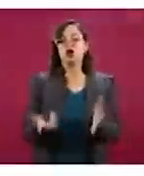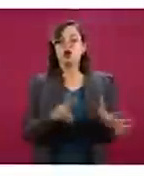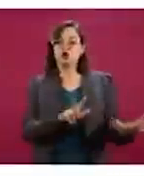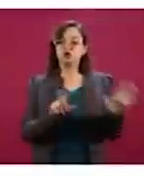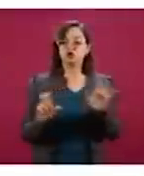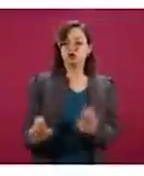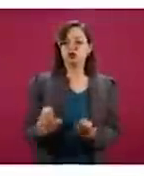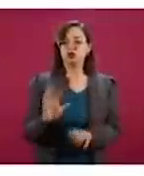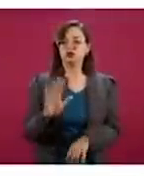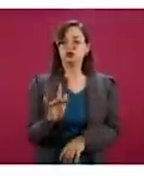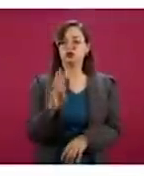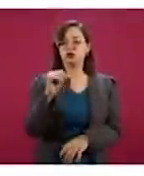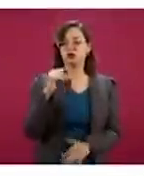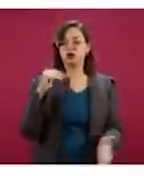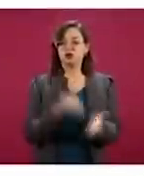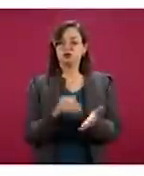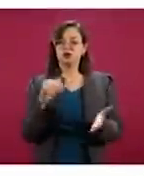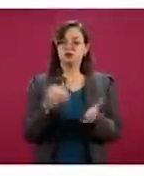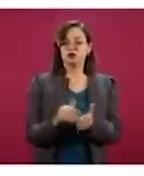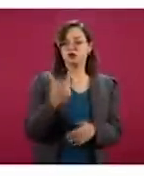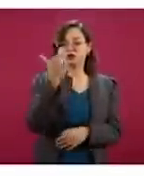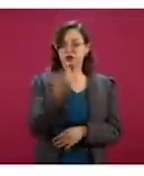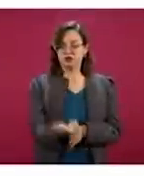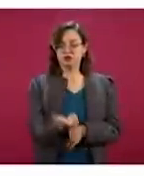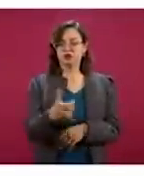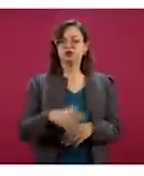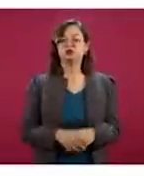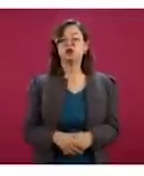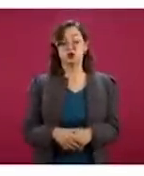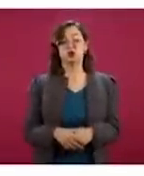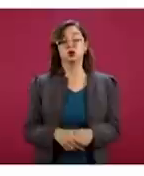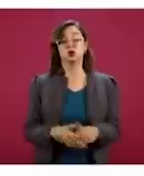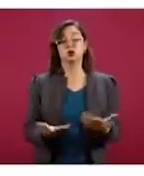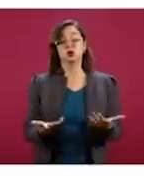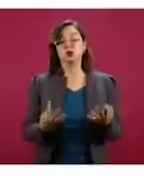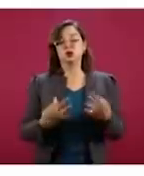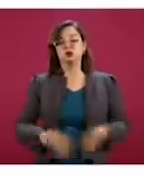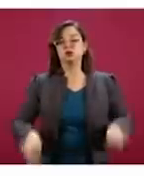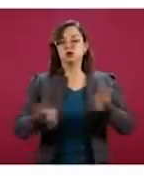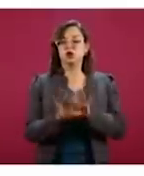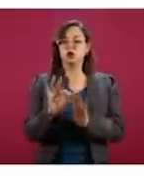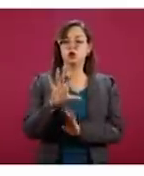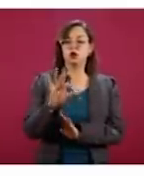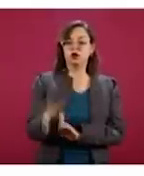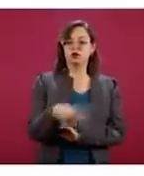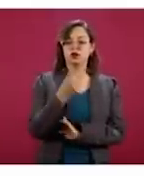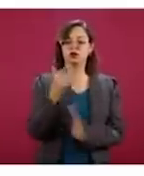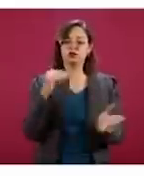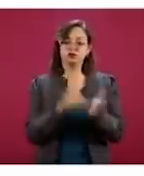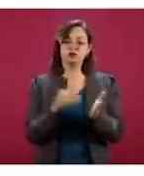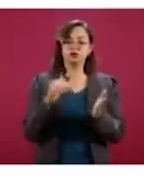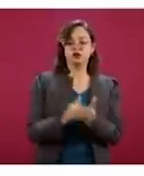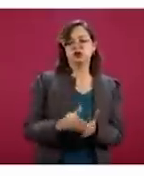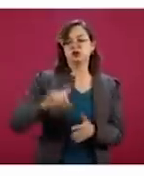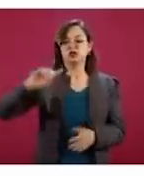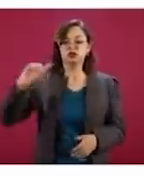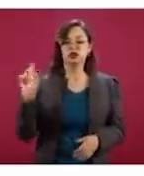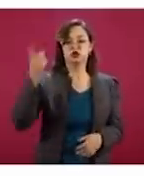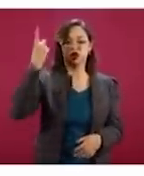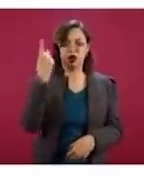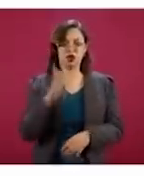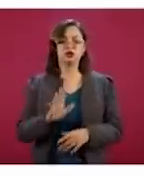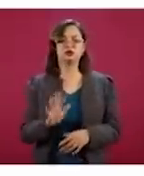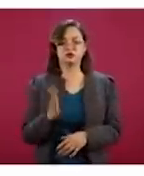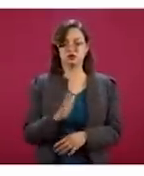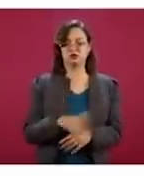859,000 millones de pesos, es una cifra importante, más de 42,000 millones de dólares, de los